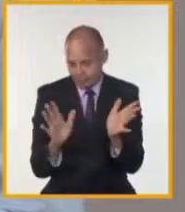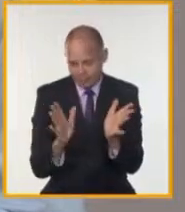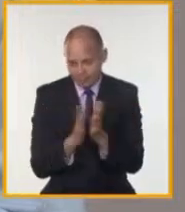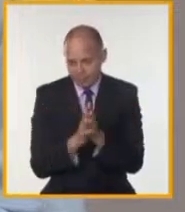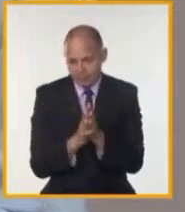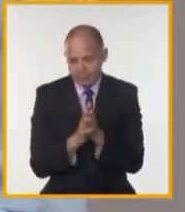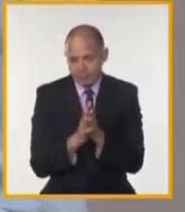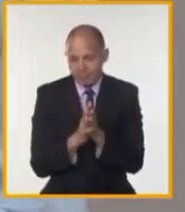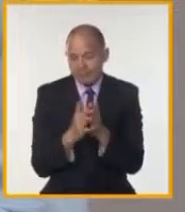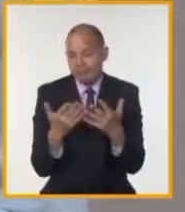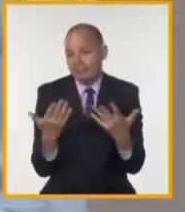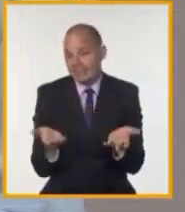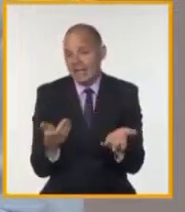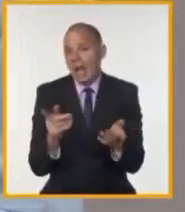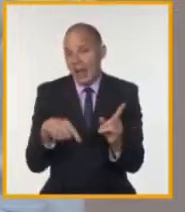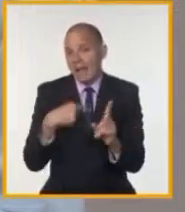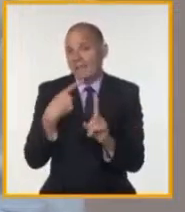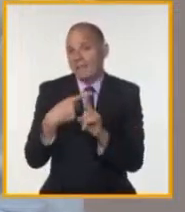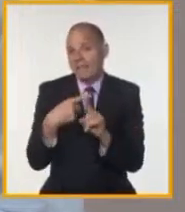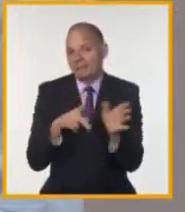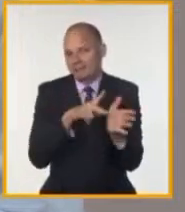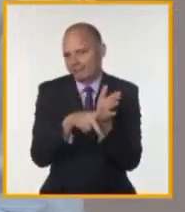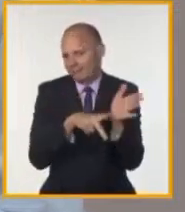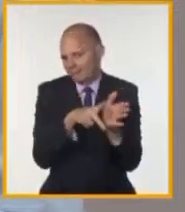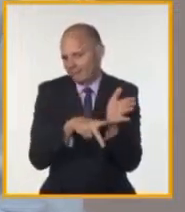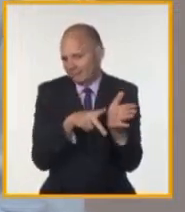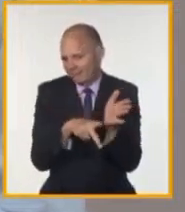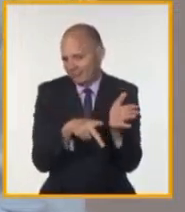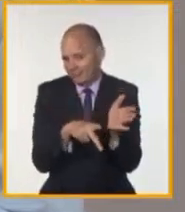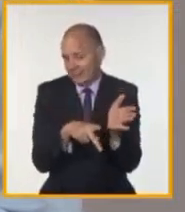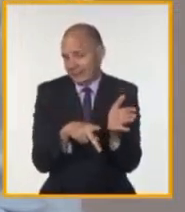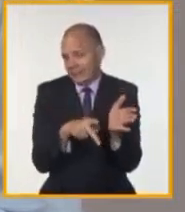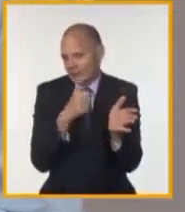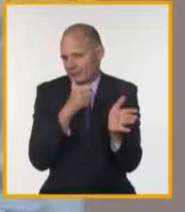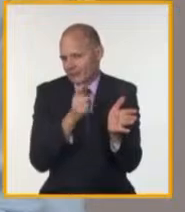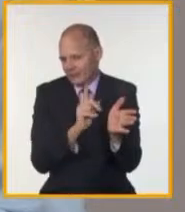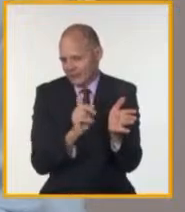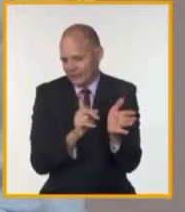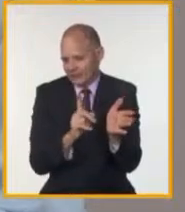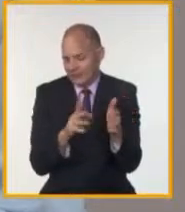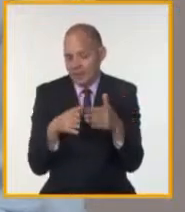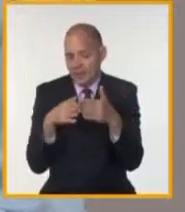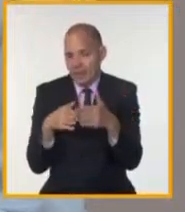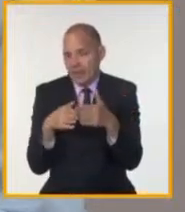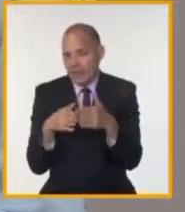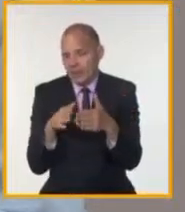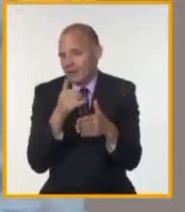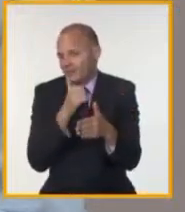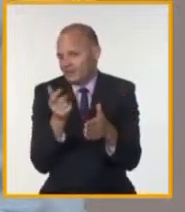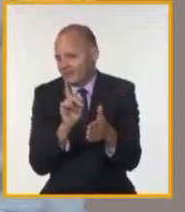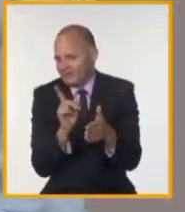del ferrocarril, o tan o más complejo que es el caso del servicio marítimo a la hora de la comercialización